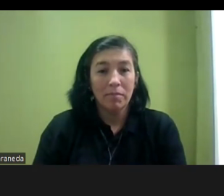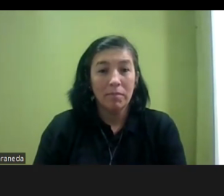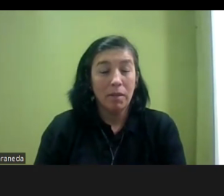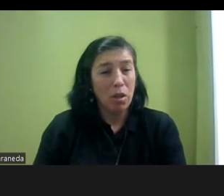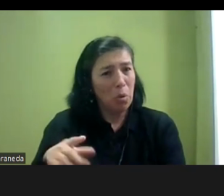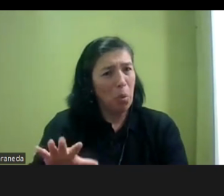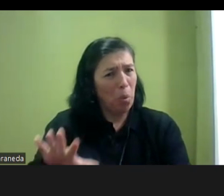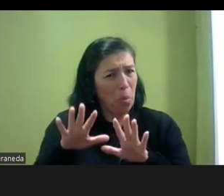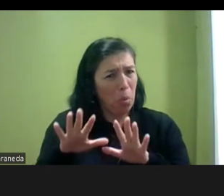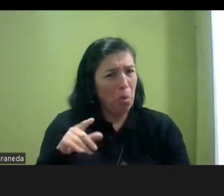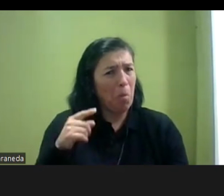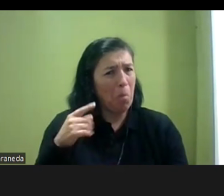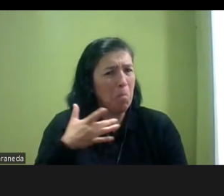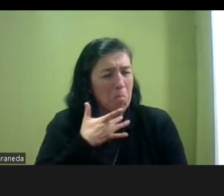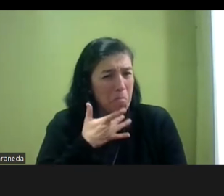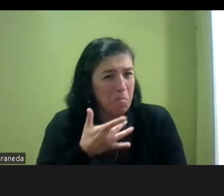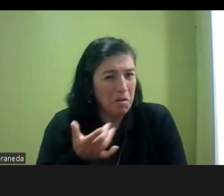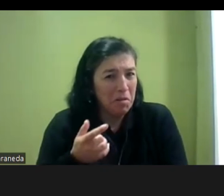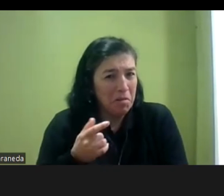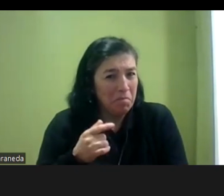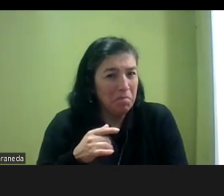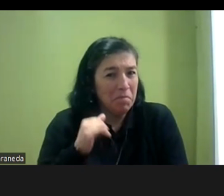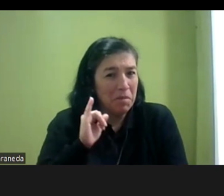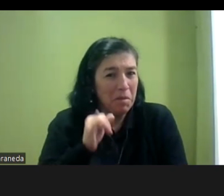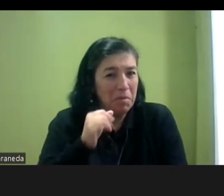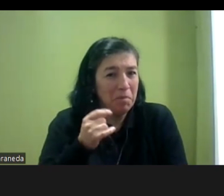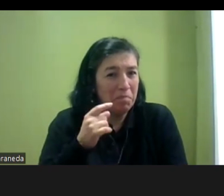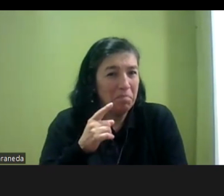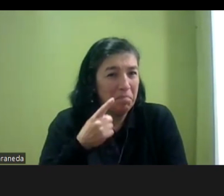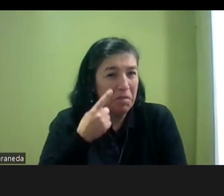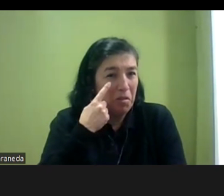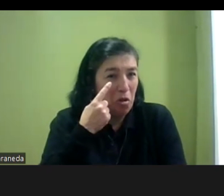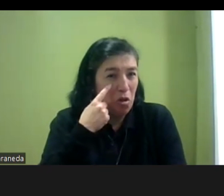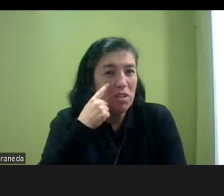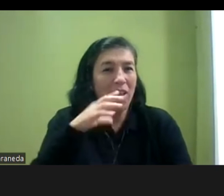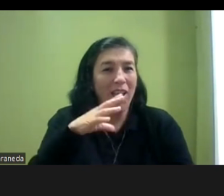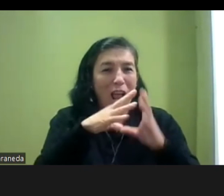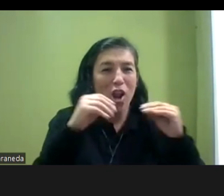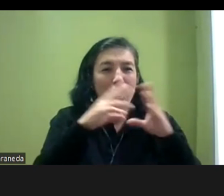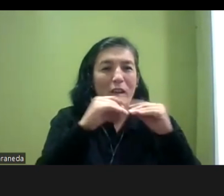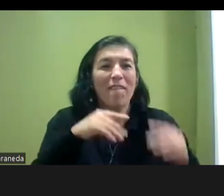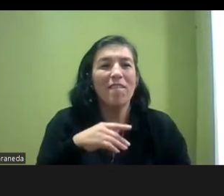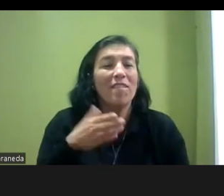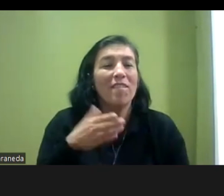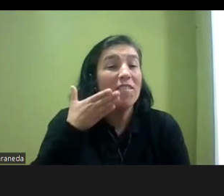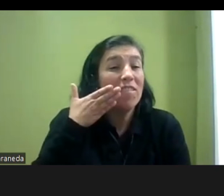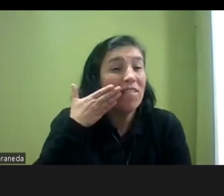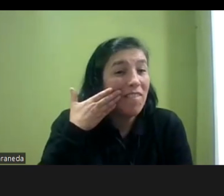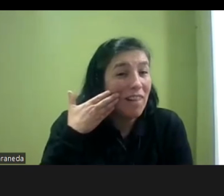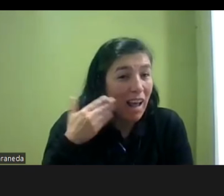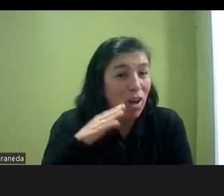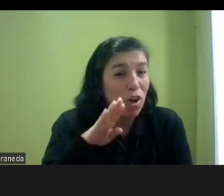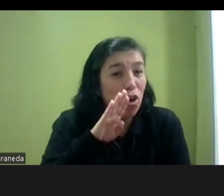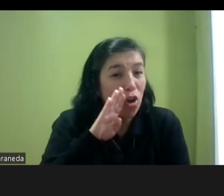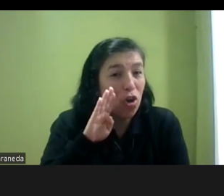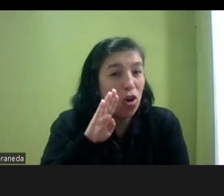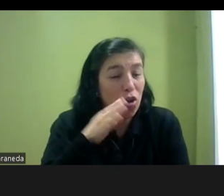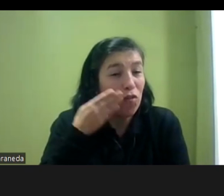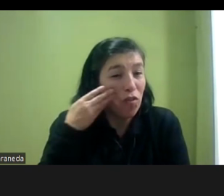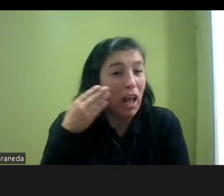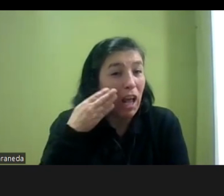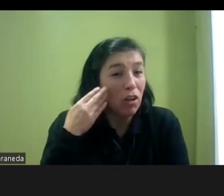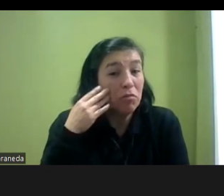atención porque uno, ¿no?, tiene nociones del algodón blanco, y este es